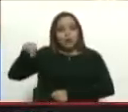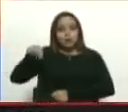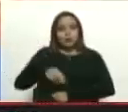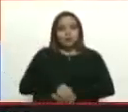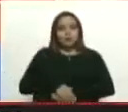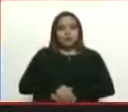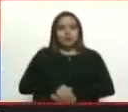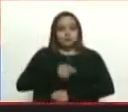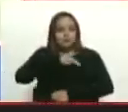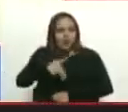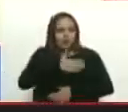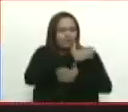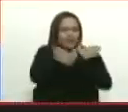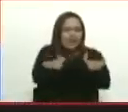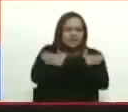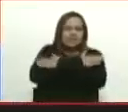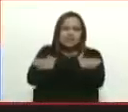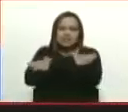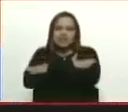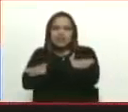felicita.